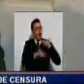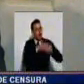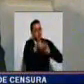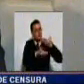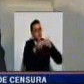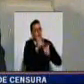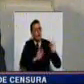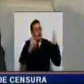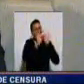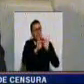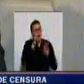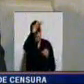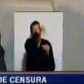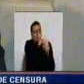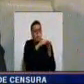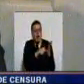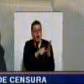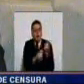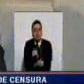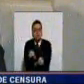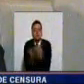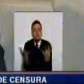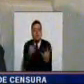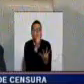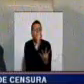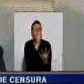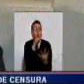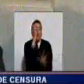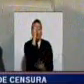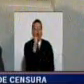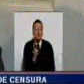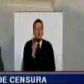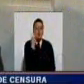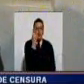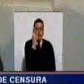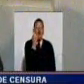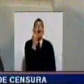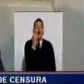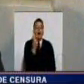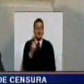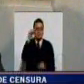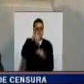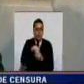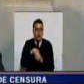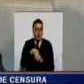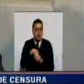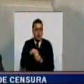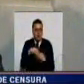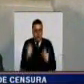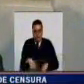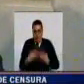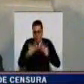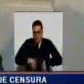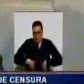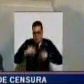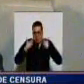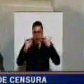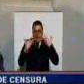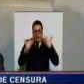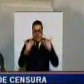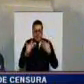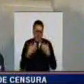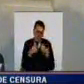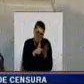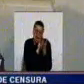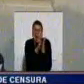carentes de sustantividad pluralista y participativa necesaria en relación con un bien como estos. O sea, más claro